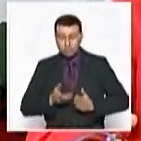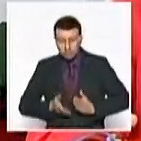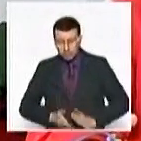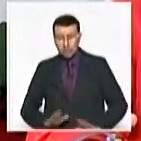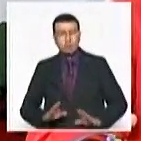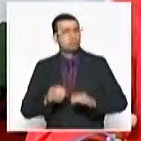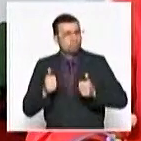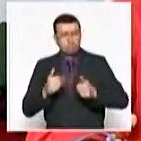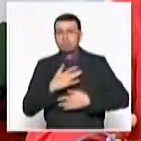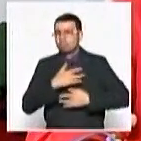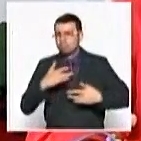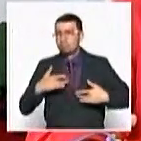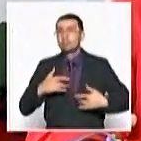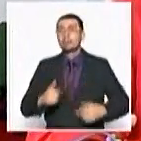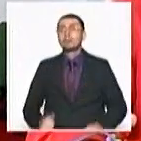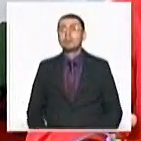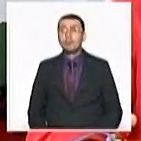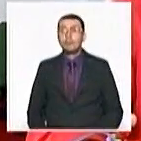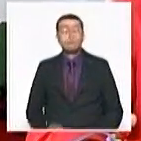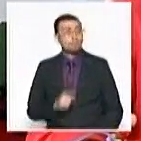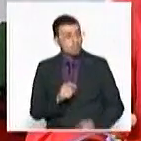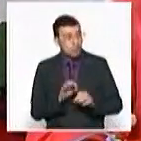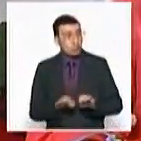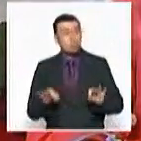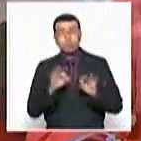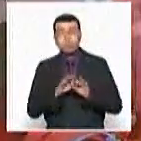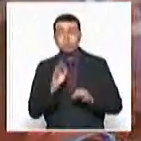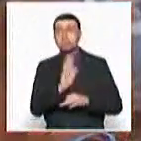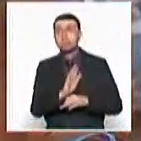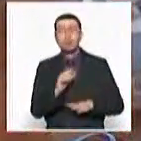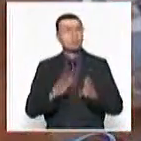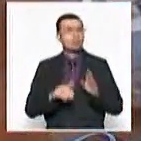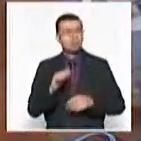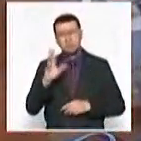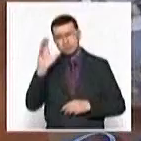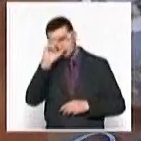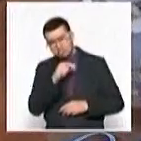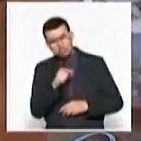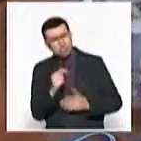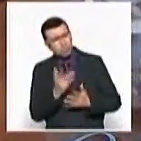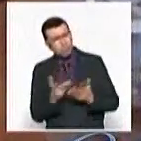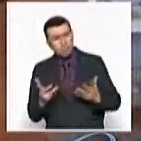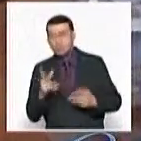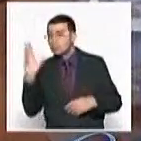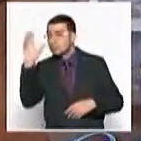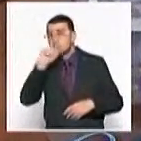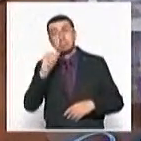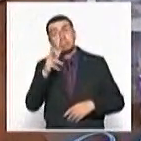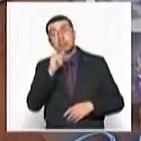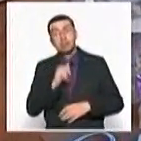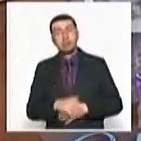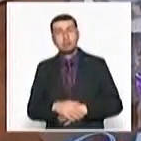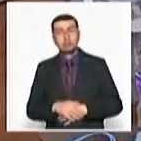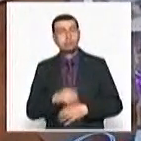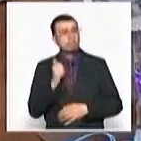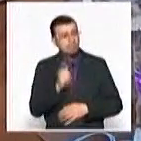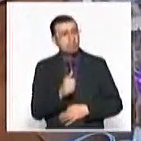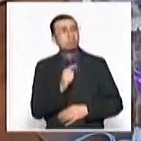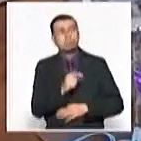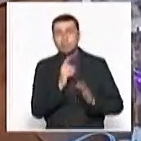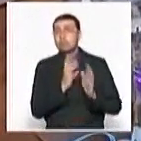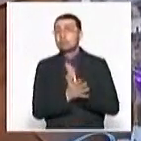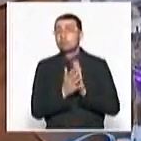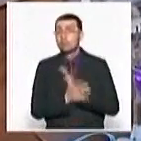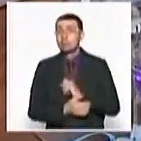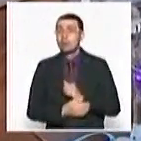Claro. Qué importante eso, y uno nunca es consciente de esas cosas. No. Además, porque usted lo menciona,